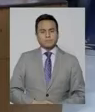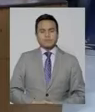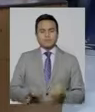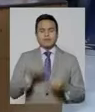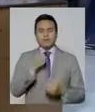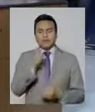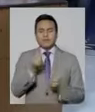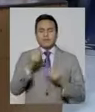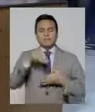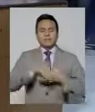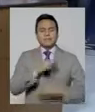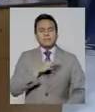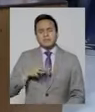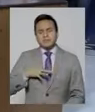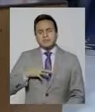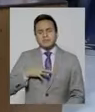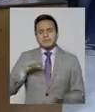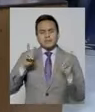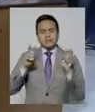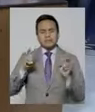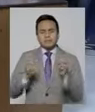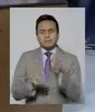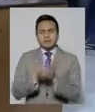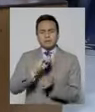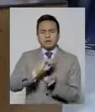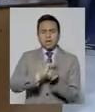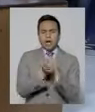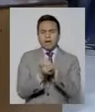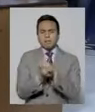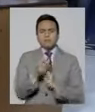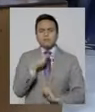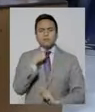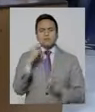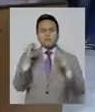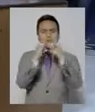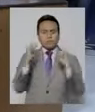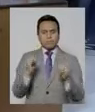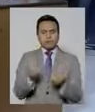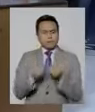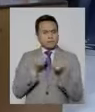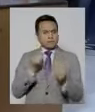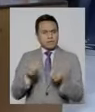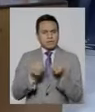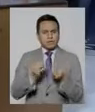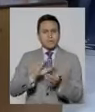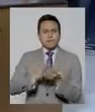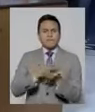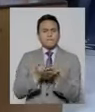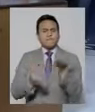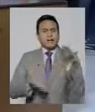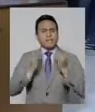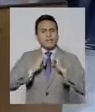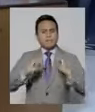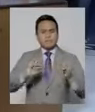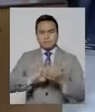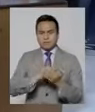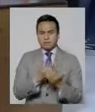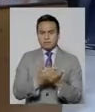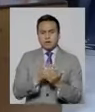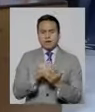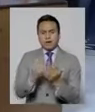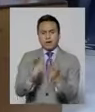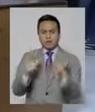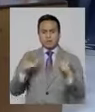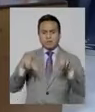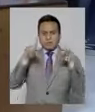Buenas tardes, ministro. ¿A qué se debe este nuevo cambio de tono que vemos en este balance sanitario, donde están incorporadas